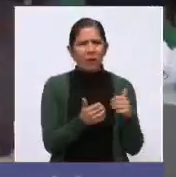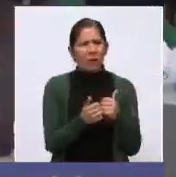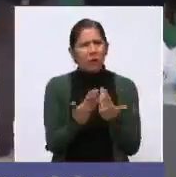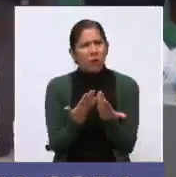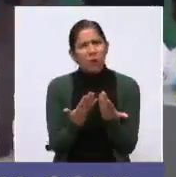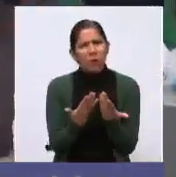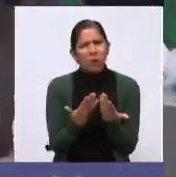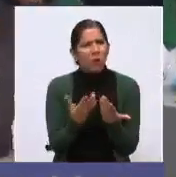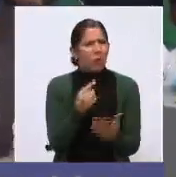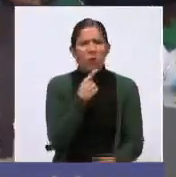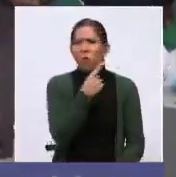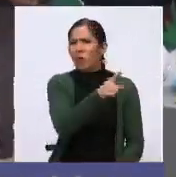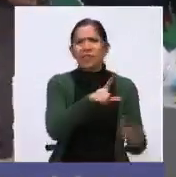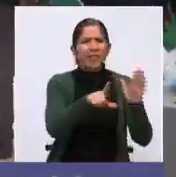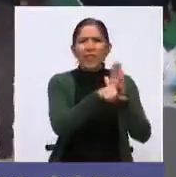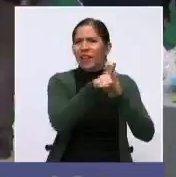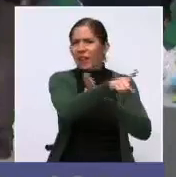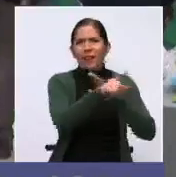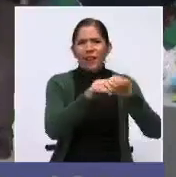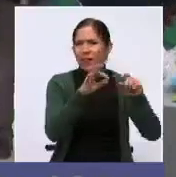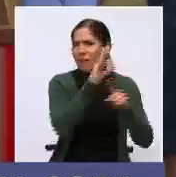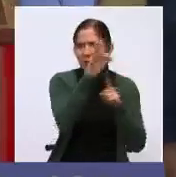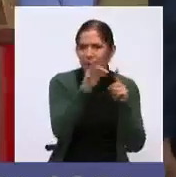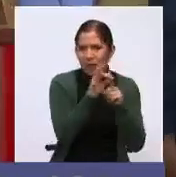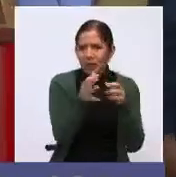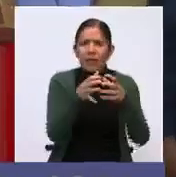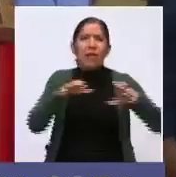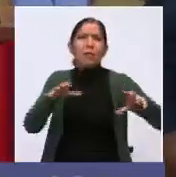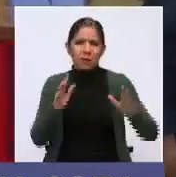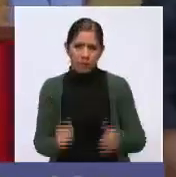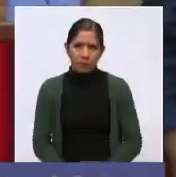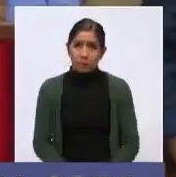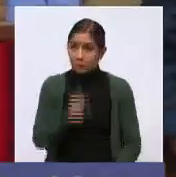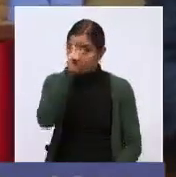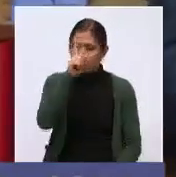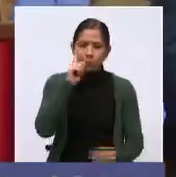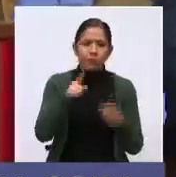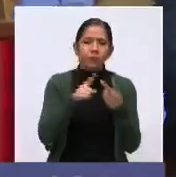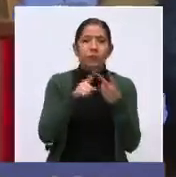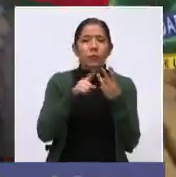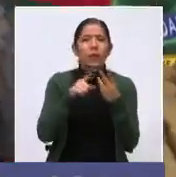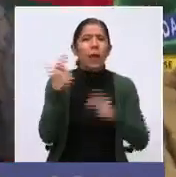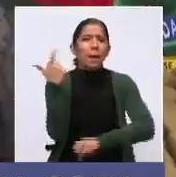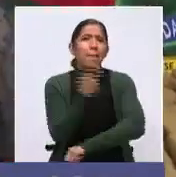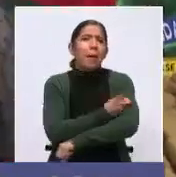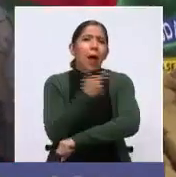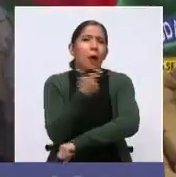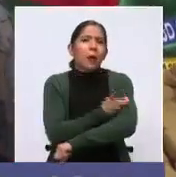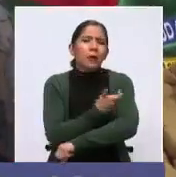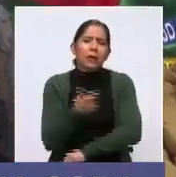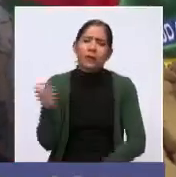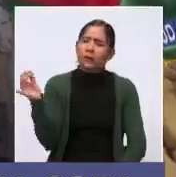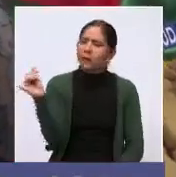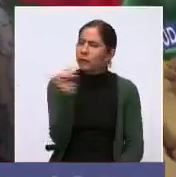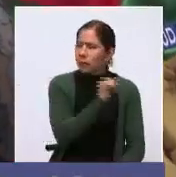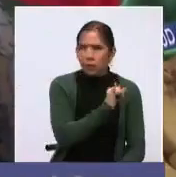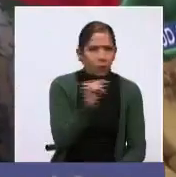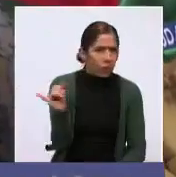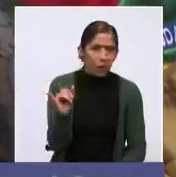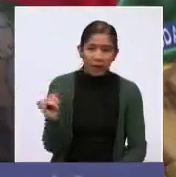ni legítimo. Es una división, ¿no? Ahora en vacunación, igual, ¿no? En centro de saludes no